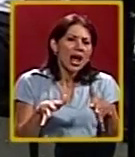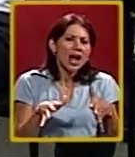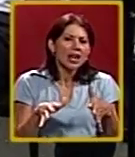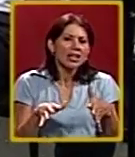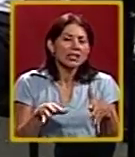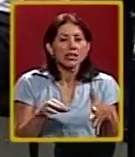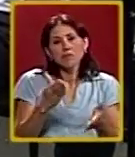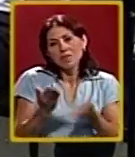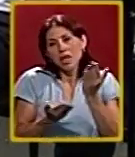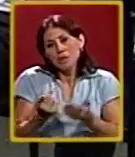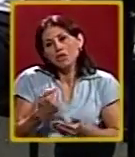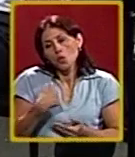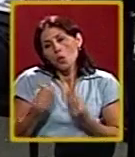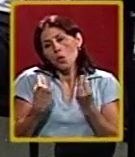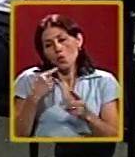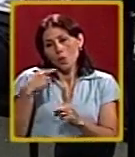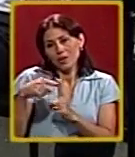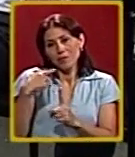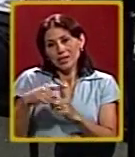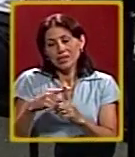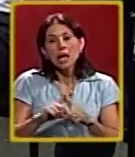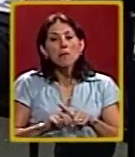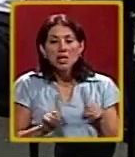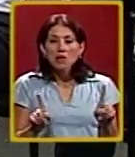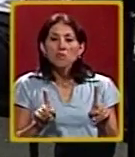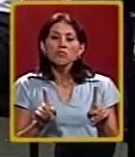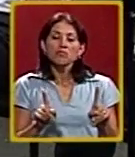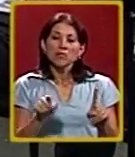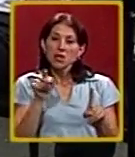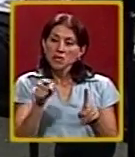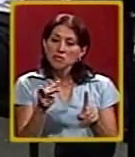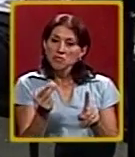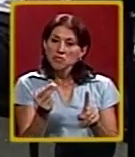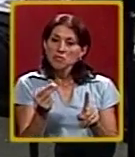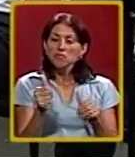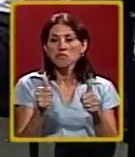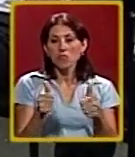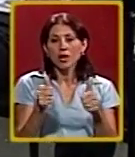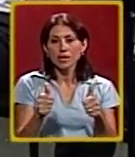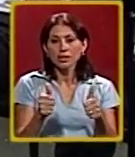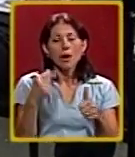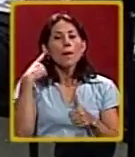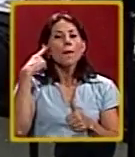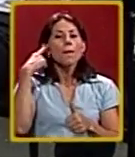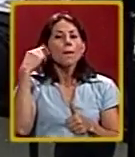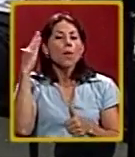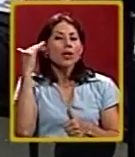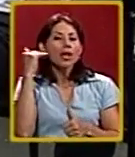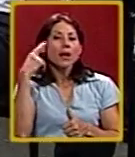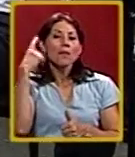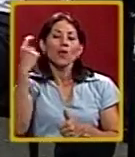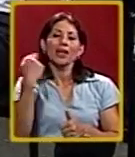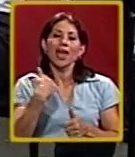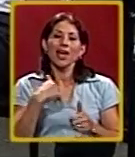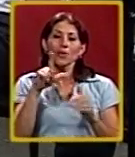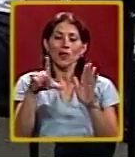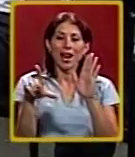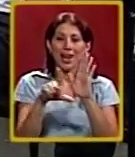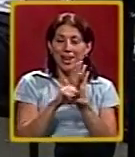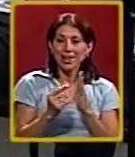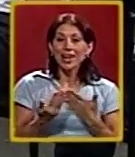peco de optimista, pero son buenas. ¿Por qué? Porque hay una ley que le da un buen financiamiento. Lo que pasa es que hay que